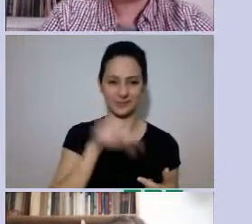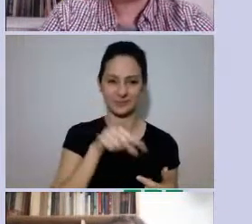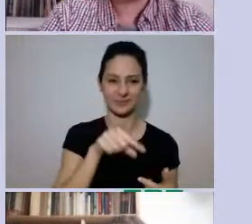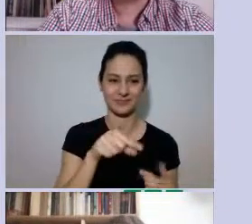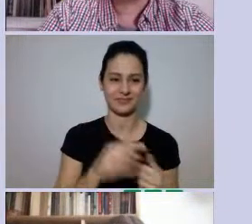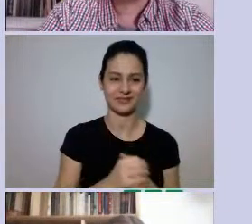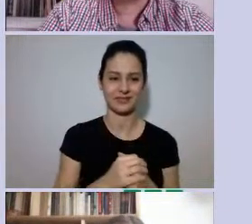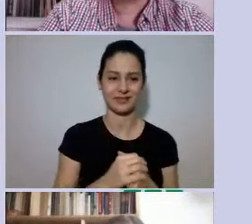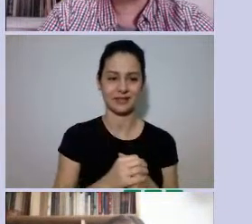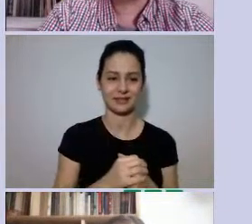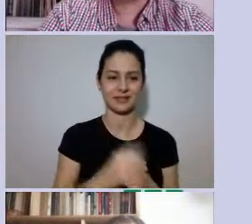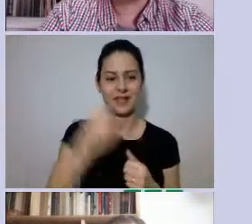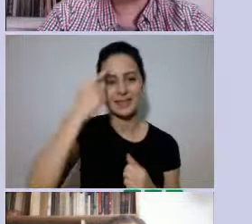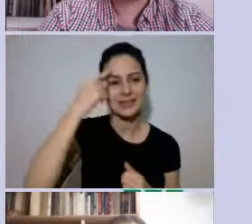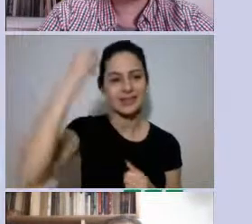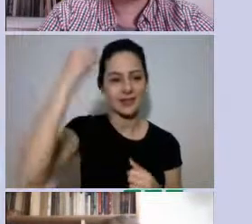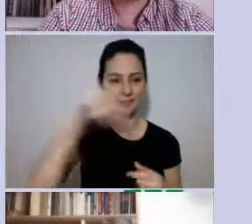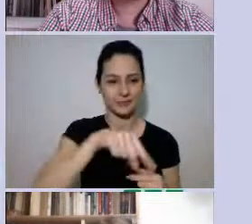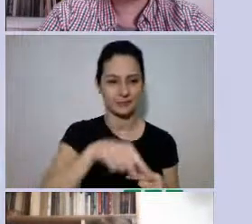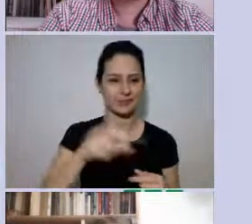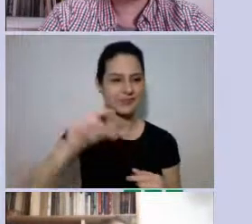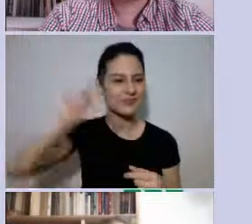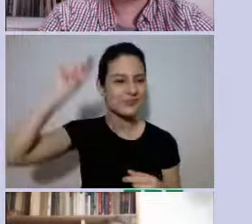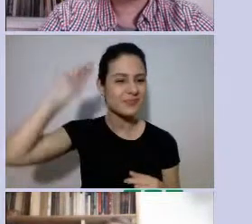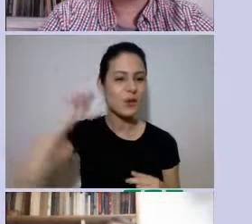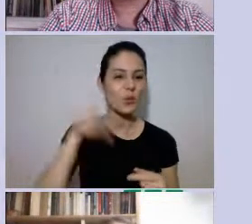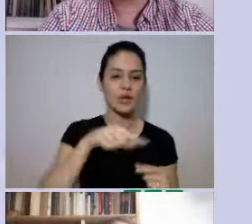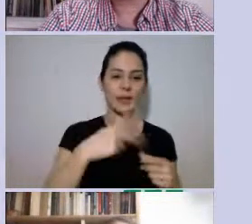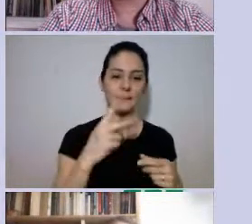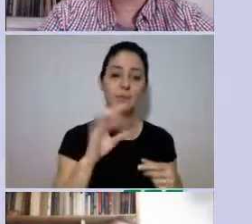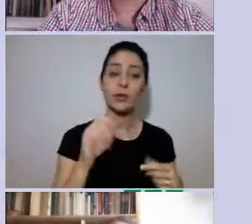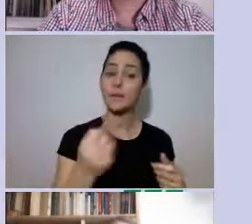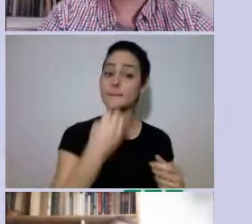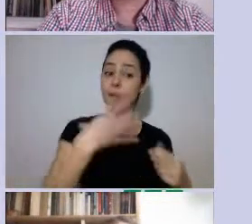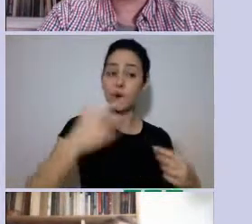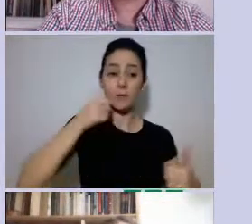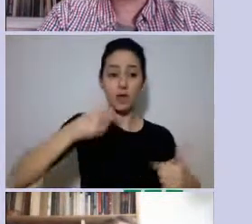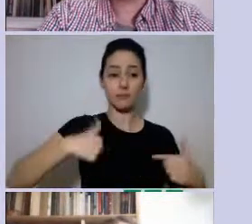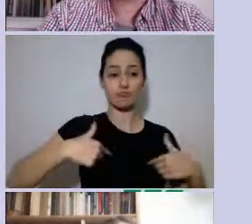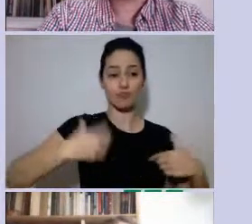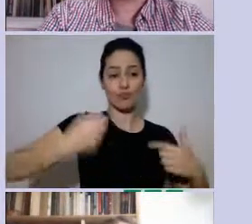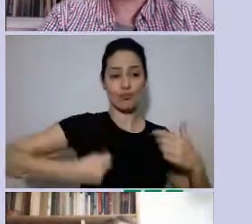está la idea de que el pulque, antigua, de que el pulque es bueno para las mujeres que amamantan,